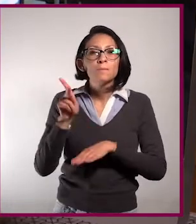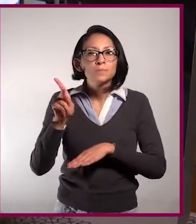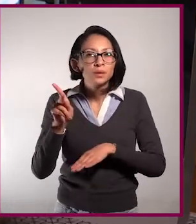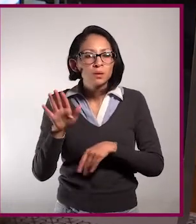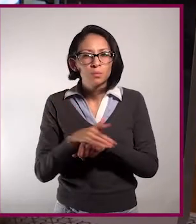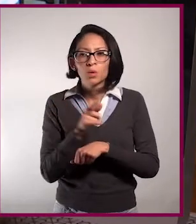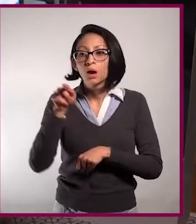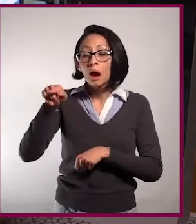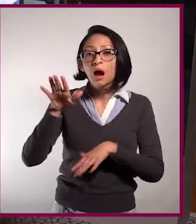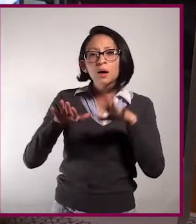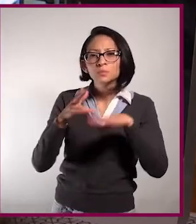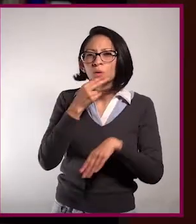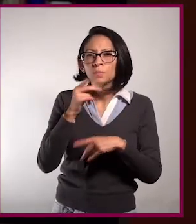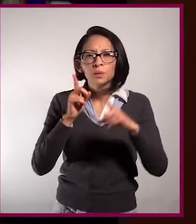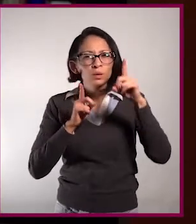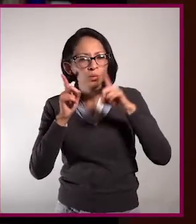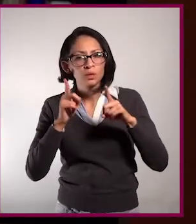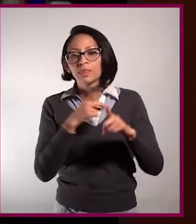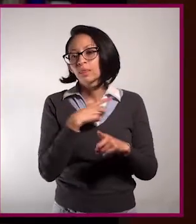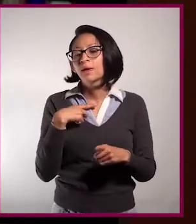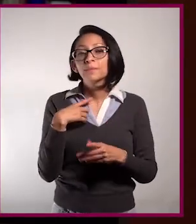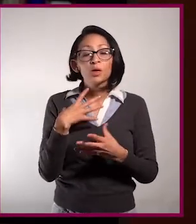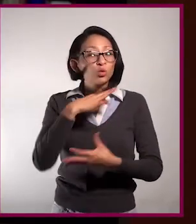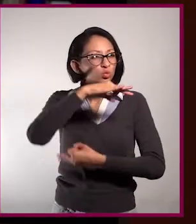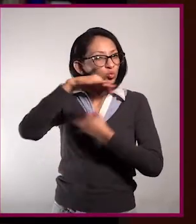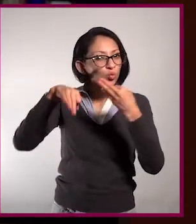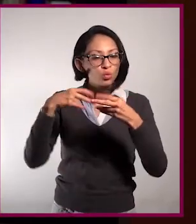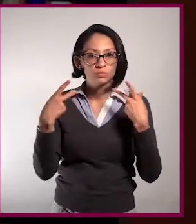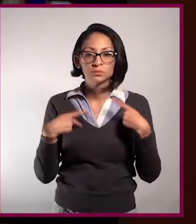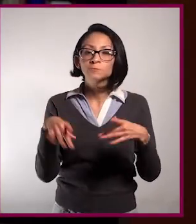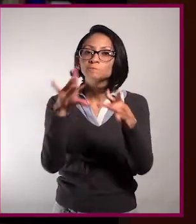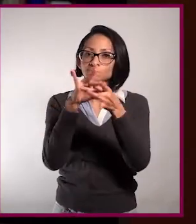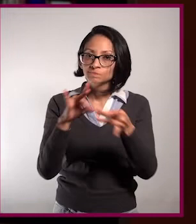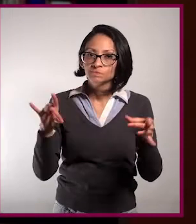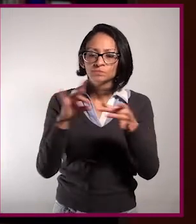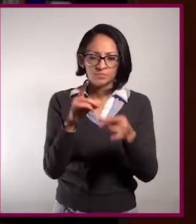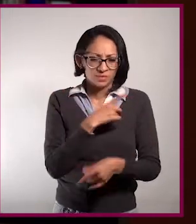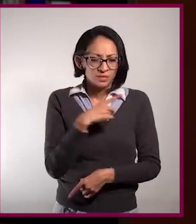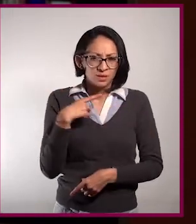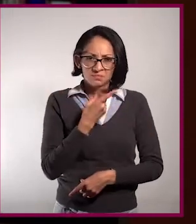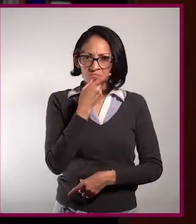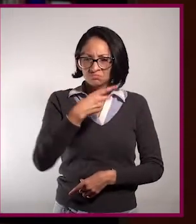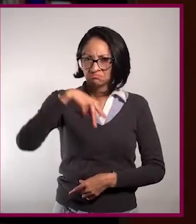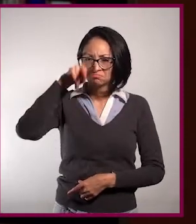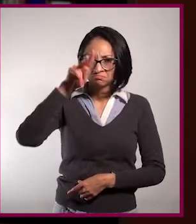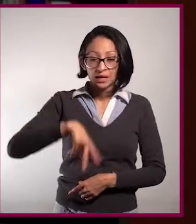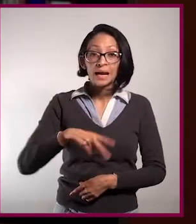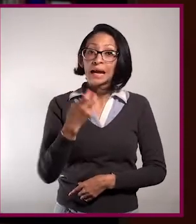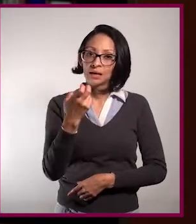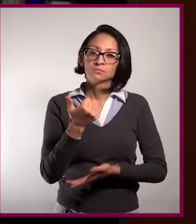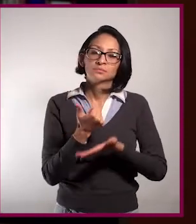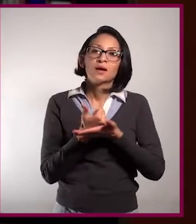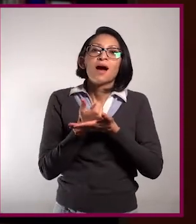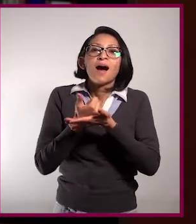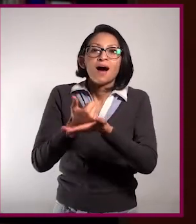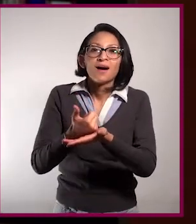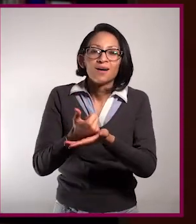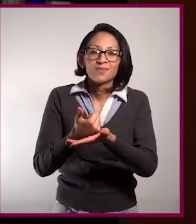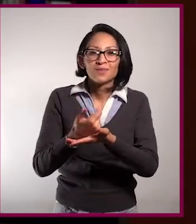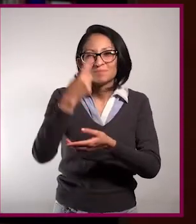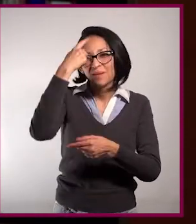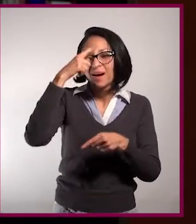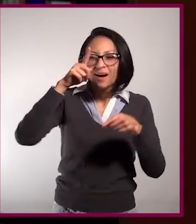que no tengan dudas. Entonces creo que cuando nosotros hablamos de manera franca, estamos contribuyendo a